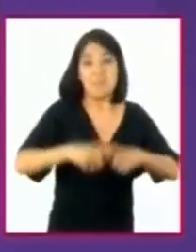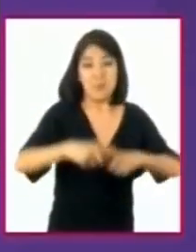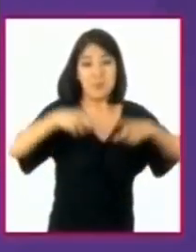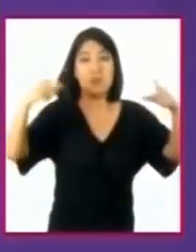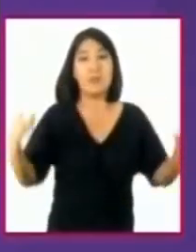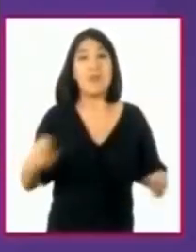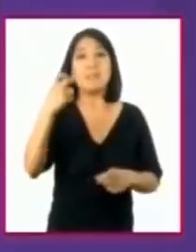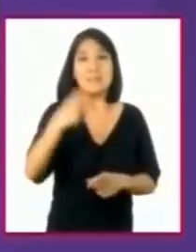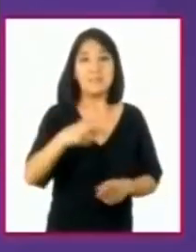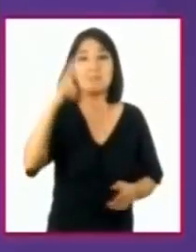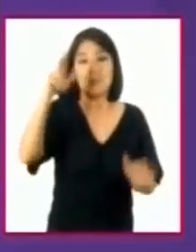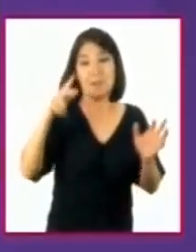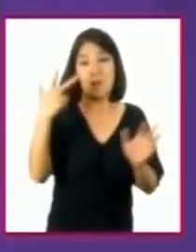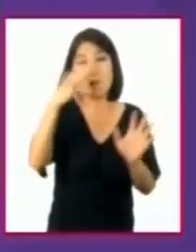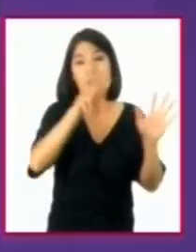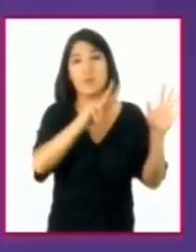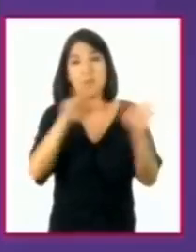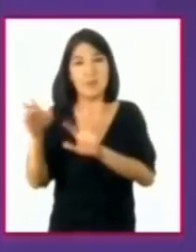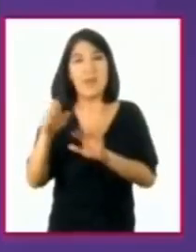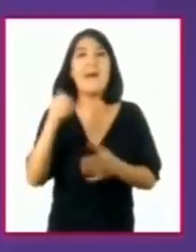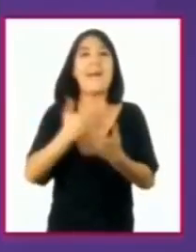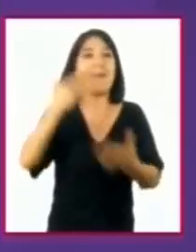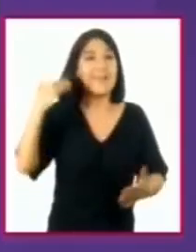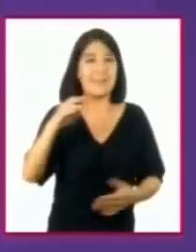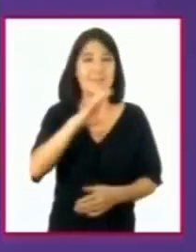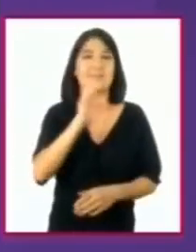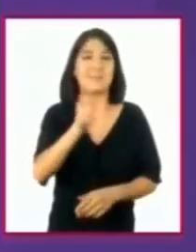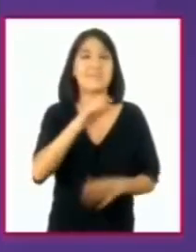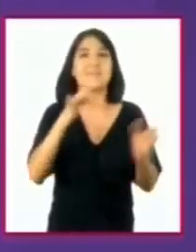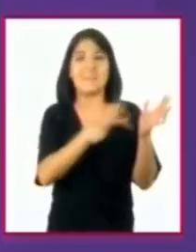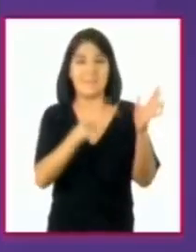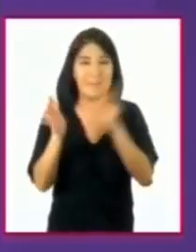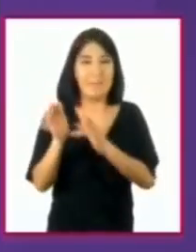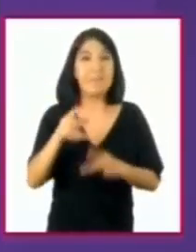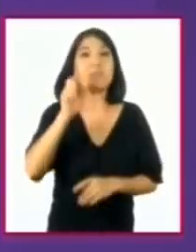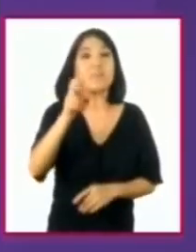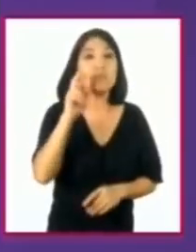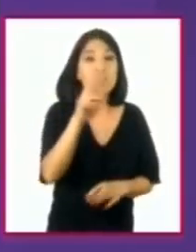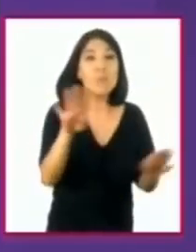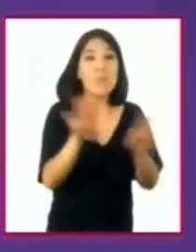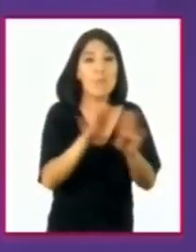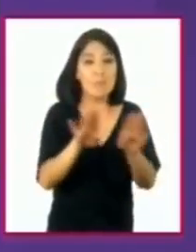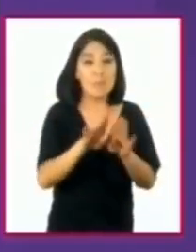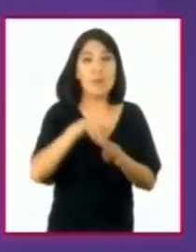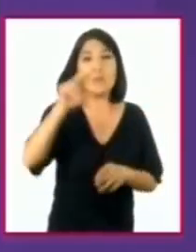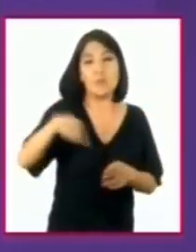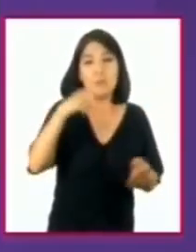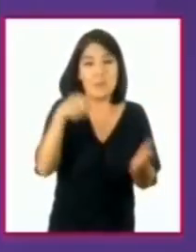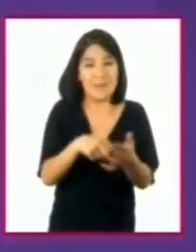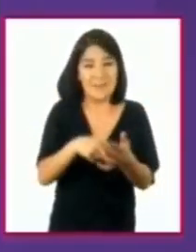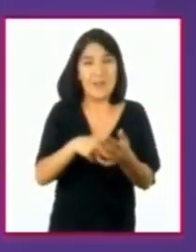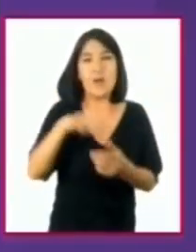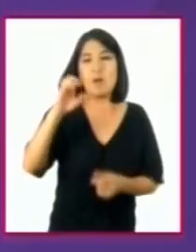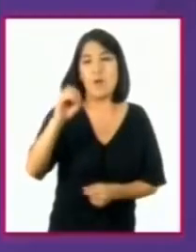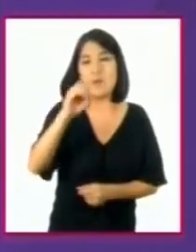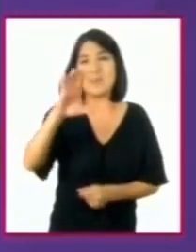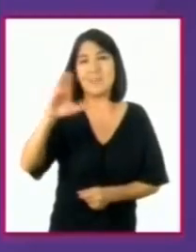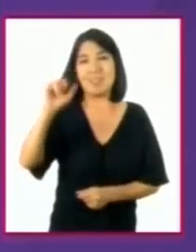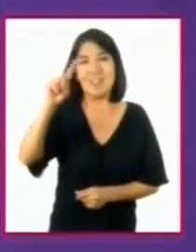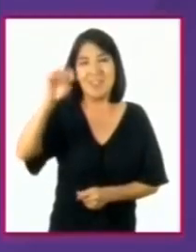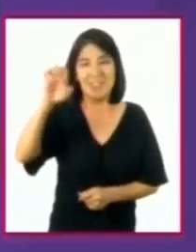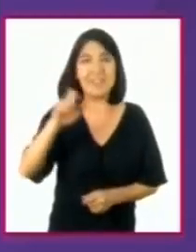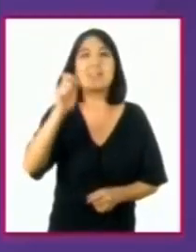la conquista militar. En el área cultural de Occidente, destacan los conjuntos